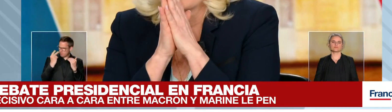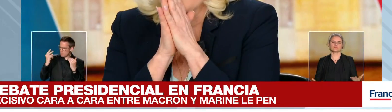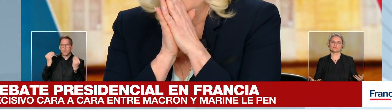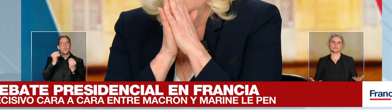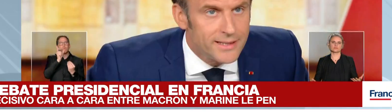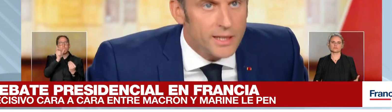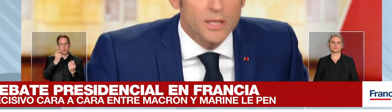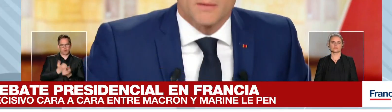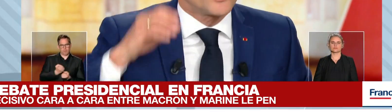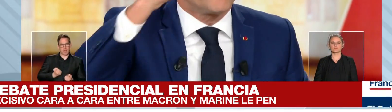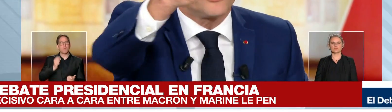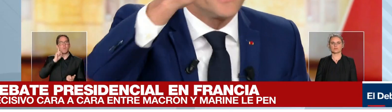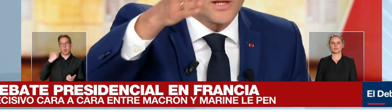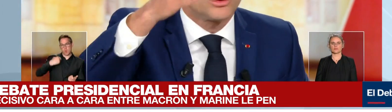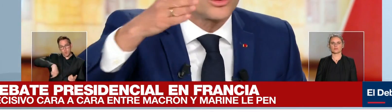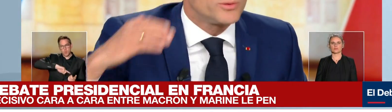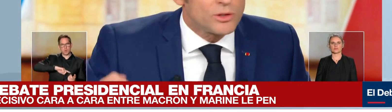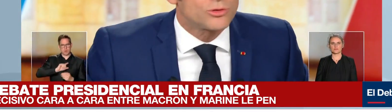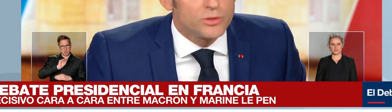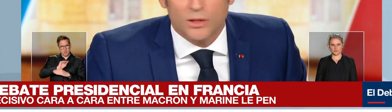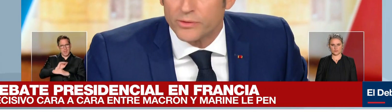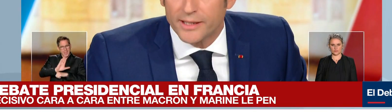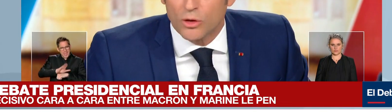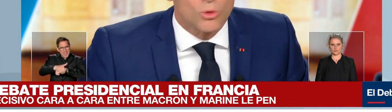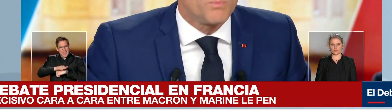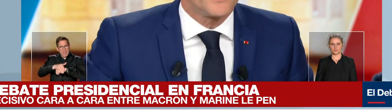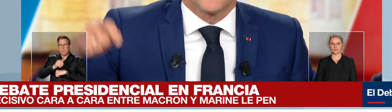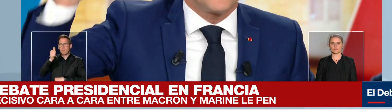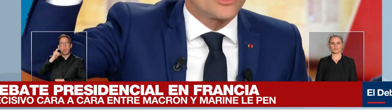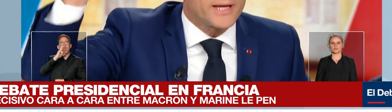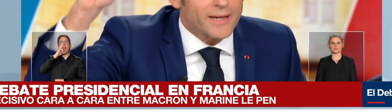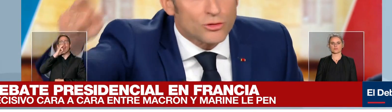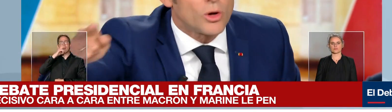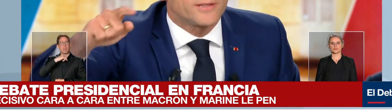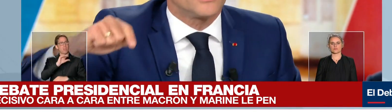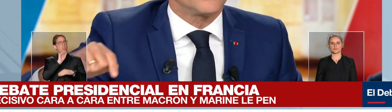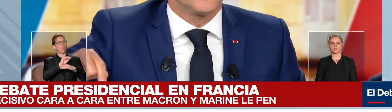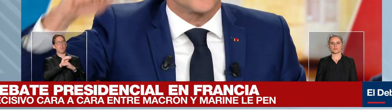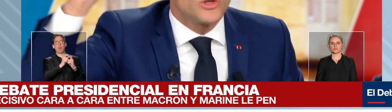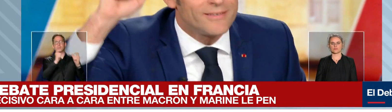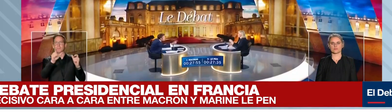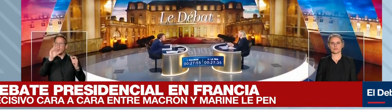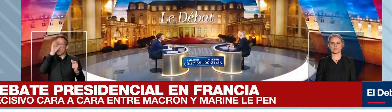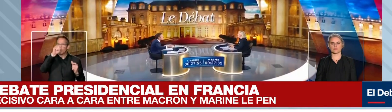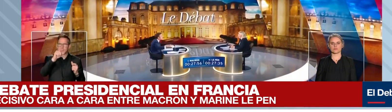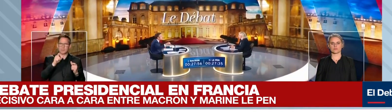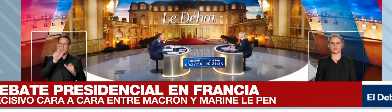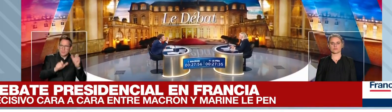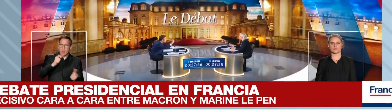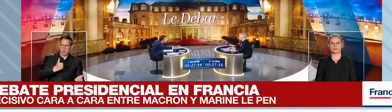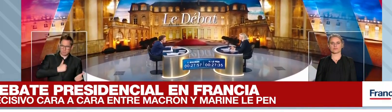existe la palabra desempleo porque nosotros ayudamos. Pero que usted pueda decir que nosotros ayudamos a los grandes, que piensen a